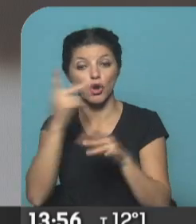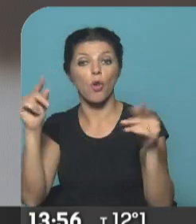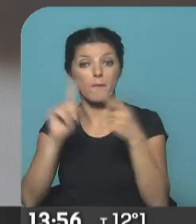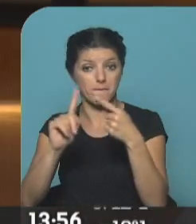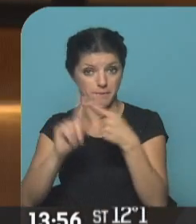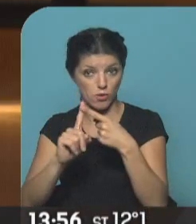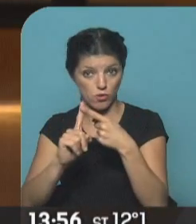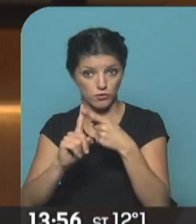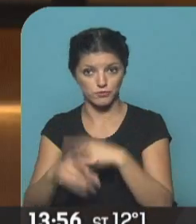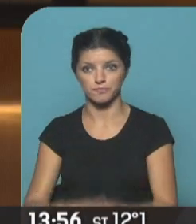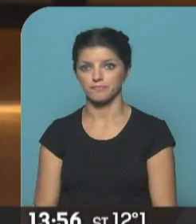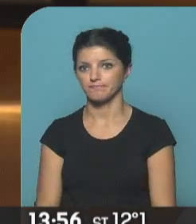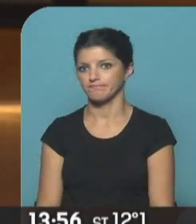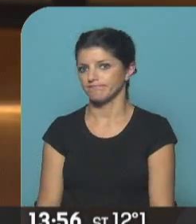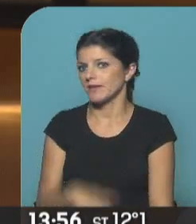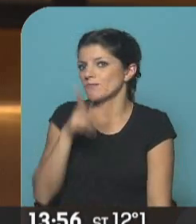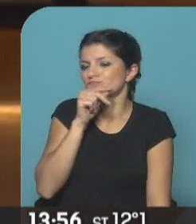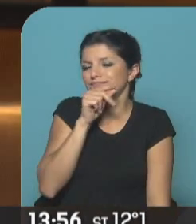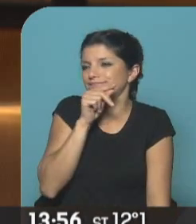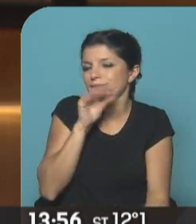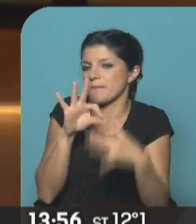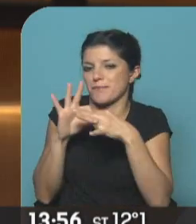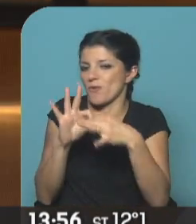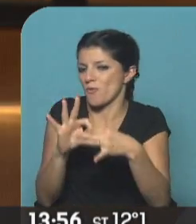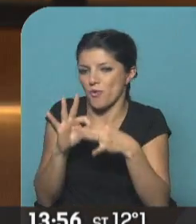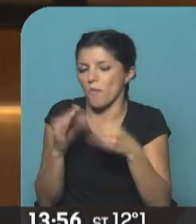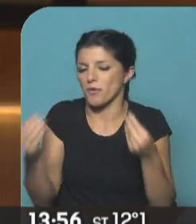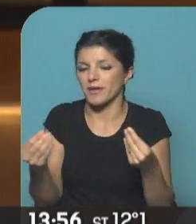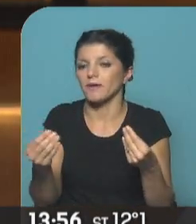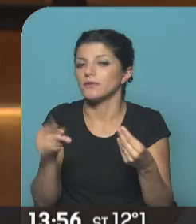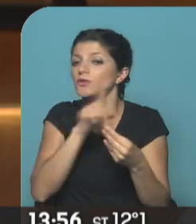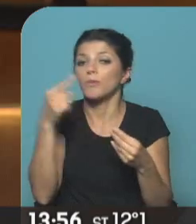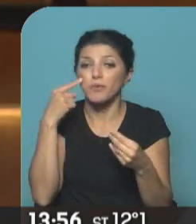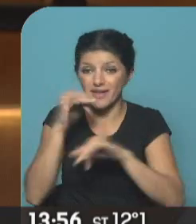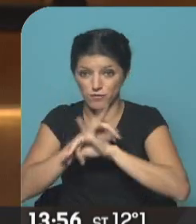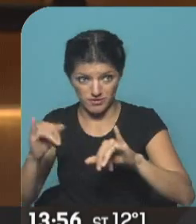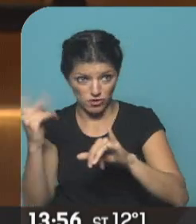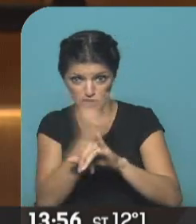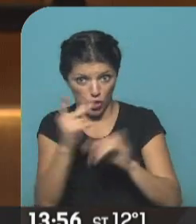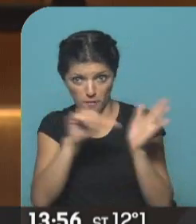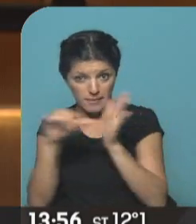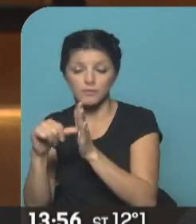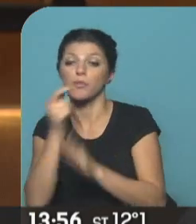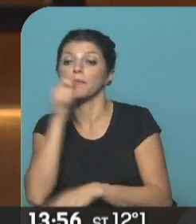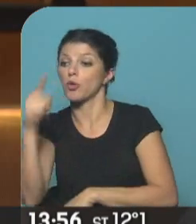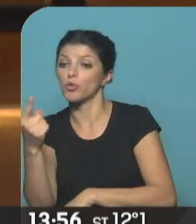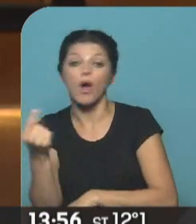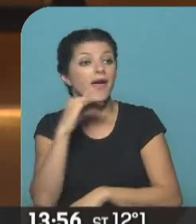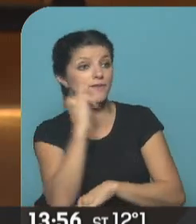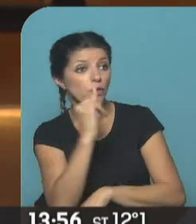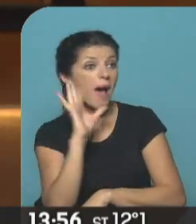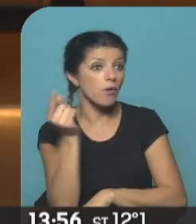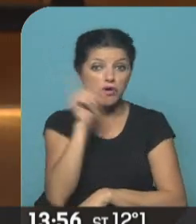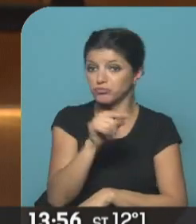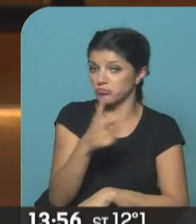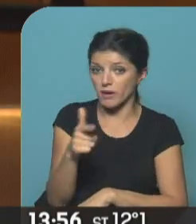hoy? Es casi nula la relación, porque ni siquiera hay información en un país y en el otro, es decir, de un país o del otro. No hay